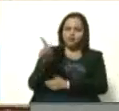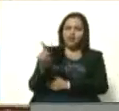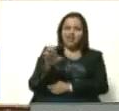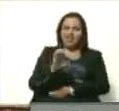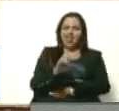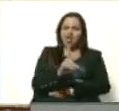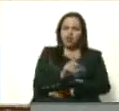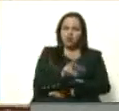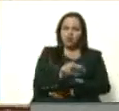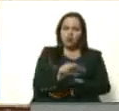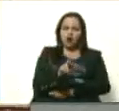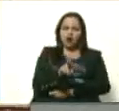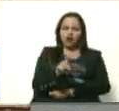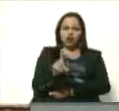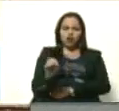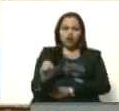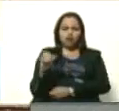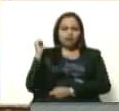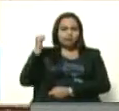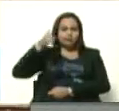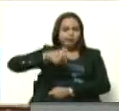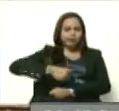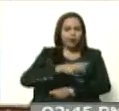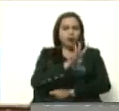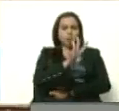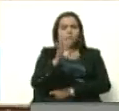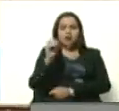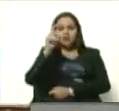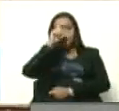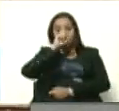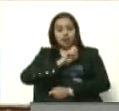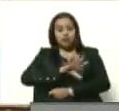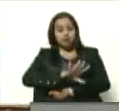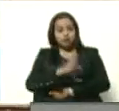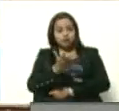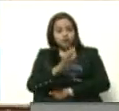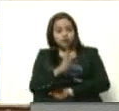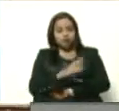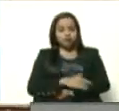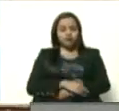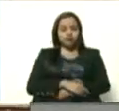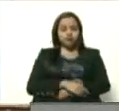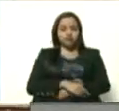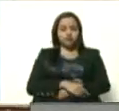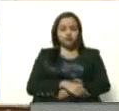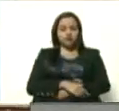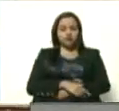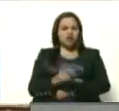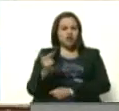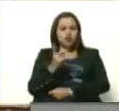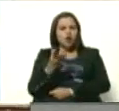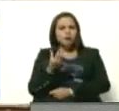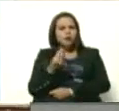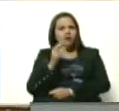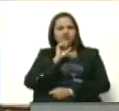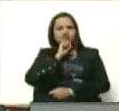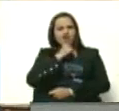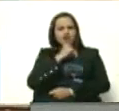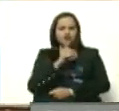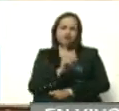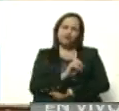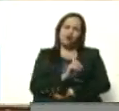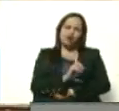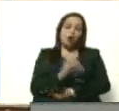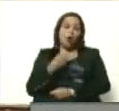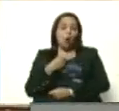hace más de 40 años. No porque los dos seamos muy viejos, o no porque uno de